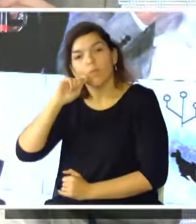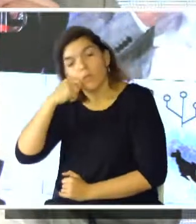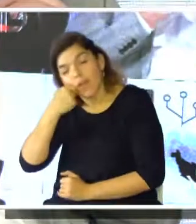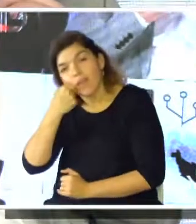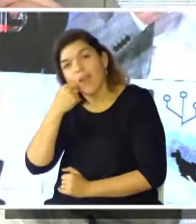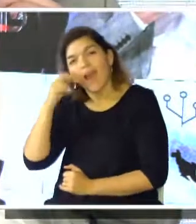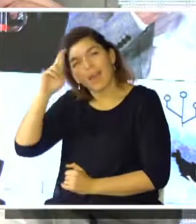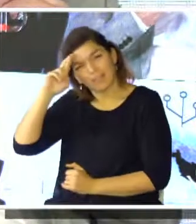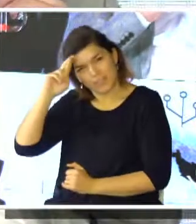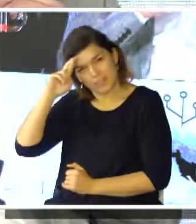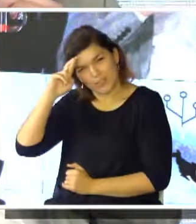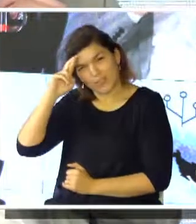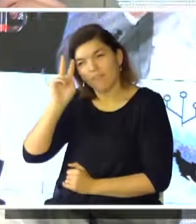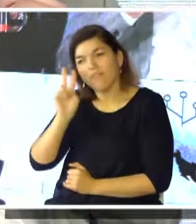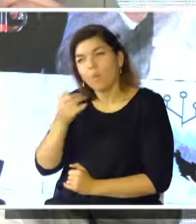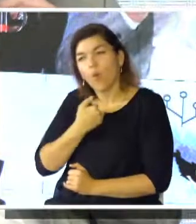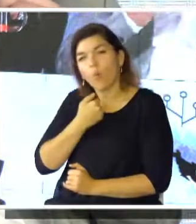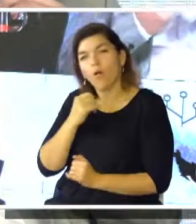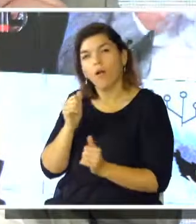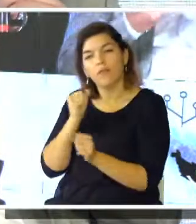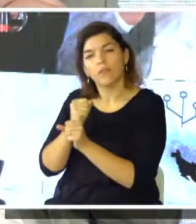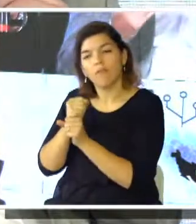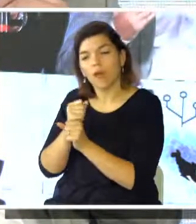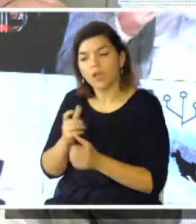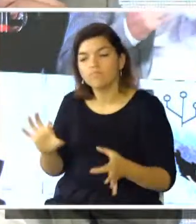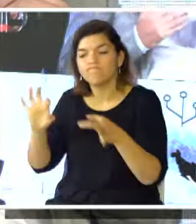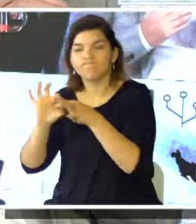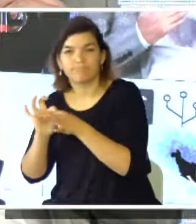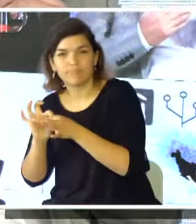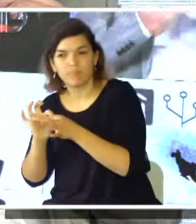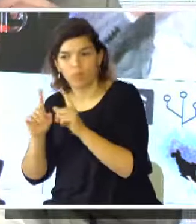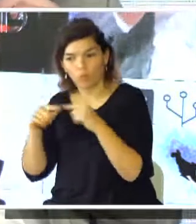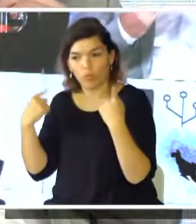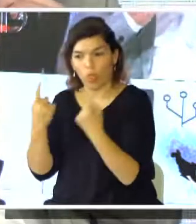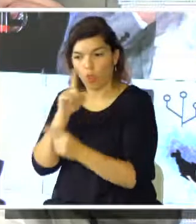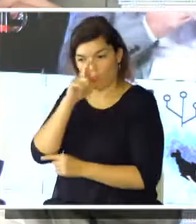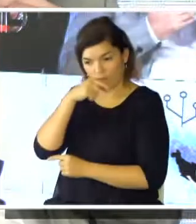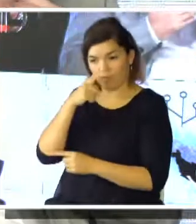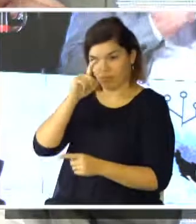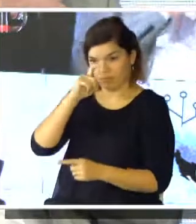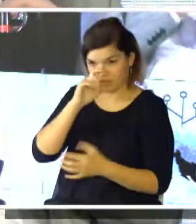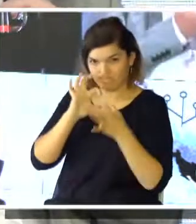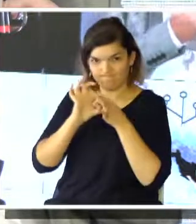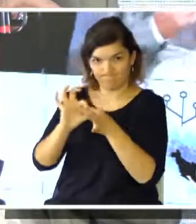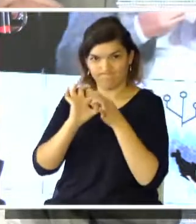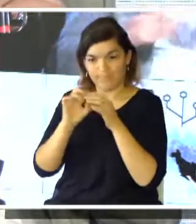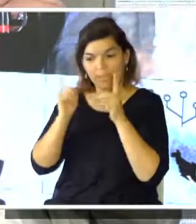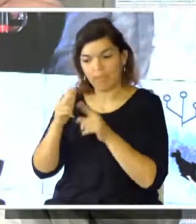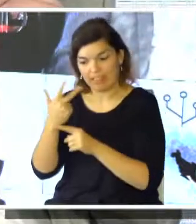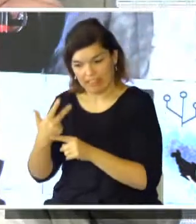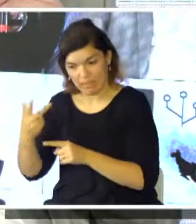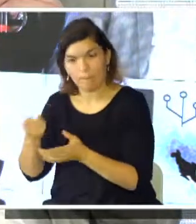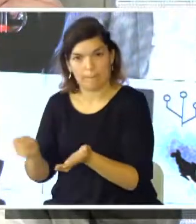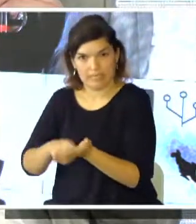dejarle esta reflexión y que veamos cómo podemos trabajar más en conjunto entre montevideo y la ciudad buenos aires y las otras tres ciudades que están en